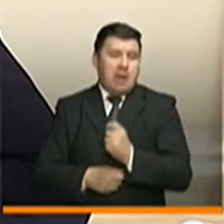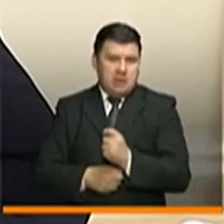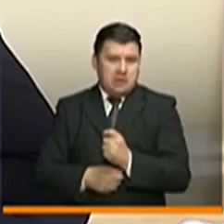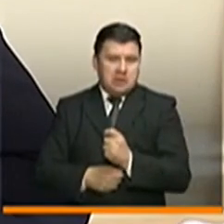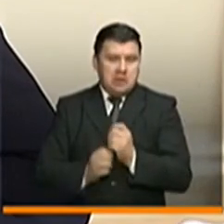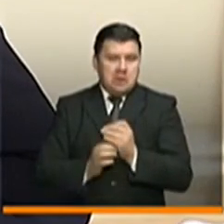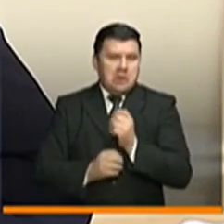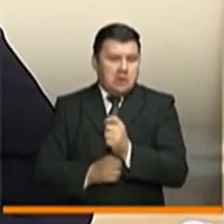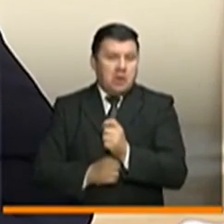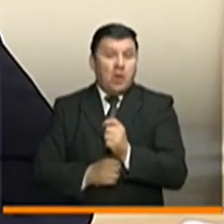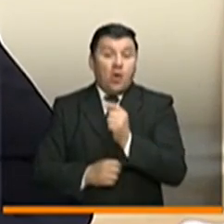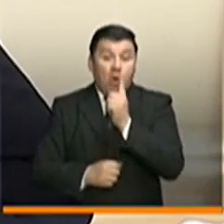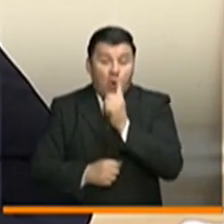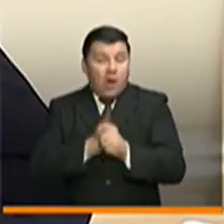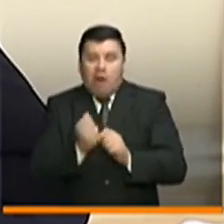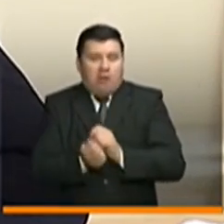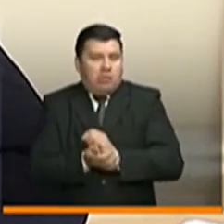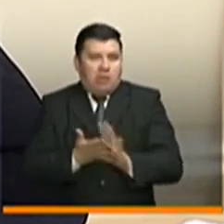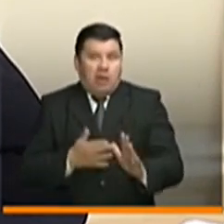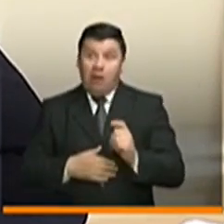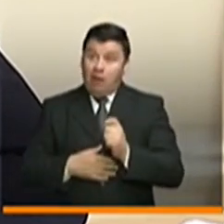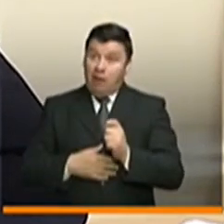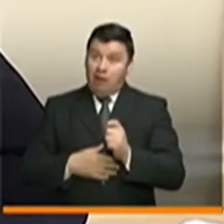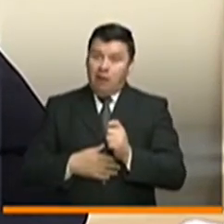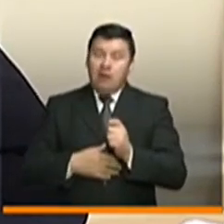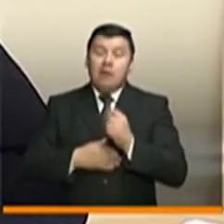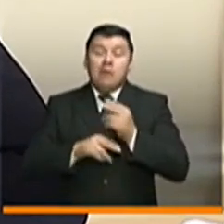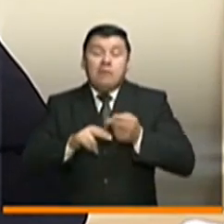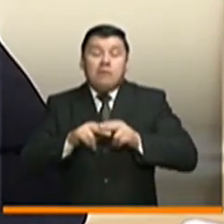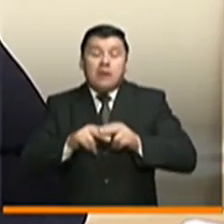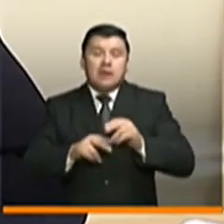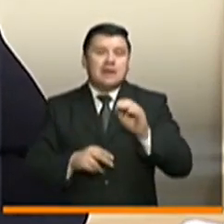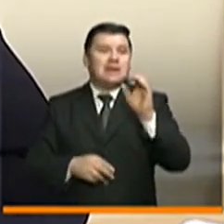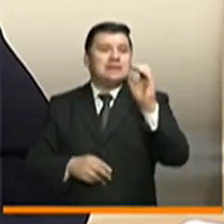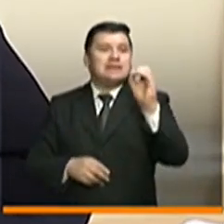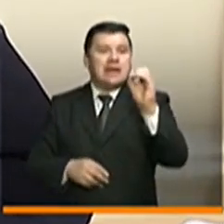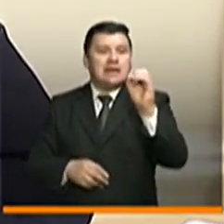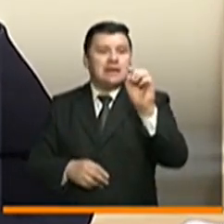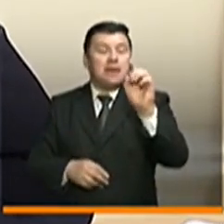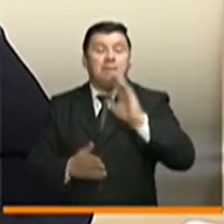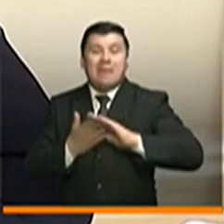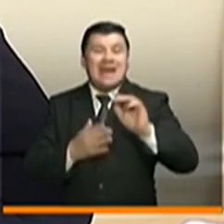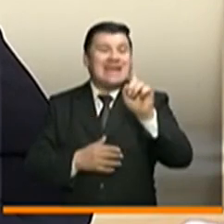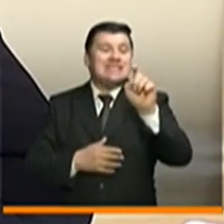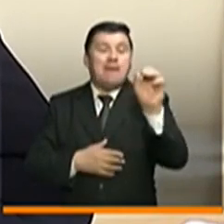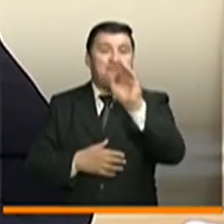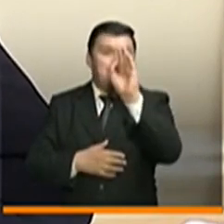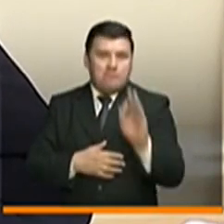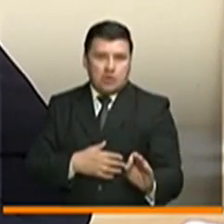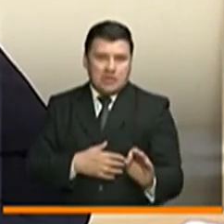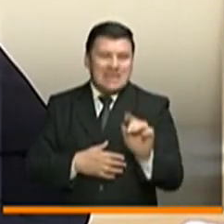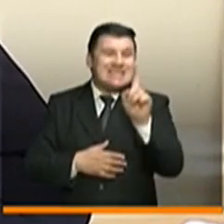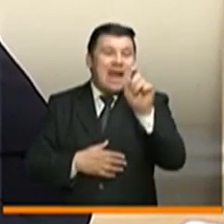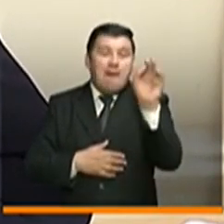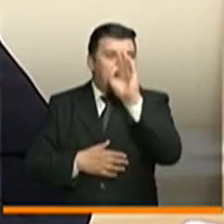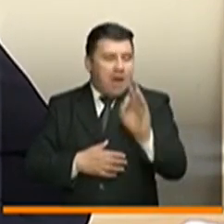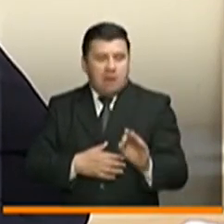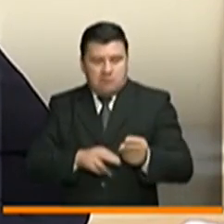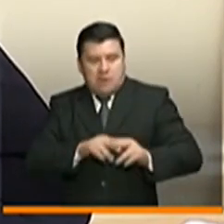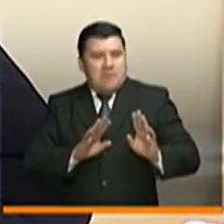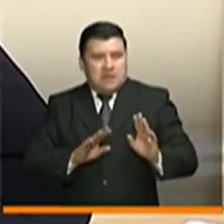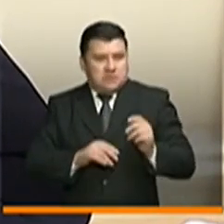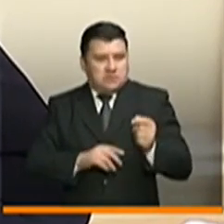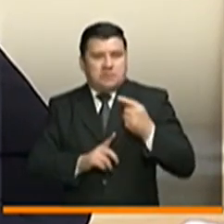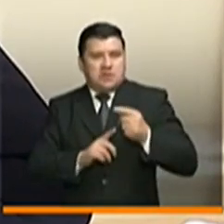de plazo, con un año de gracia, con una máxima tasa de 6%. Esto es una verdadera solución para todos los